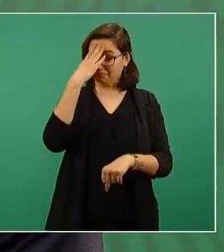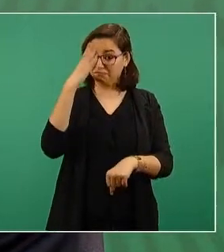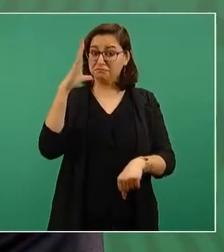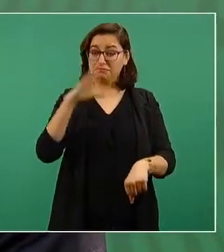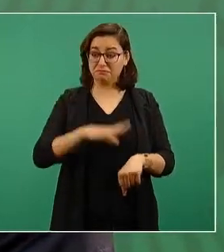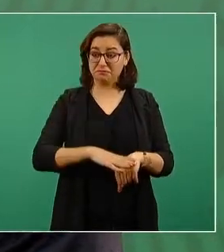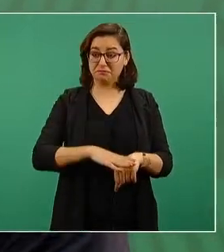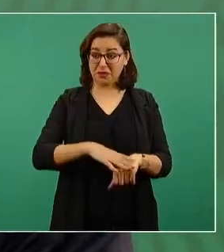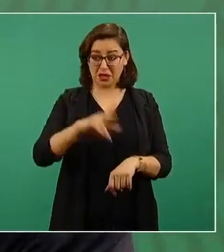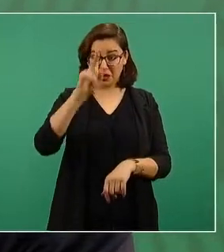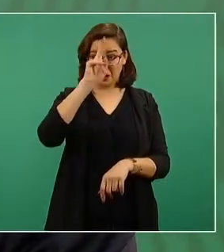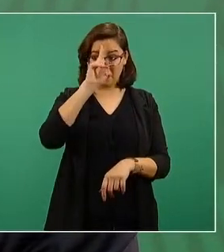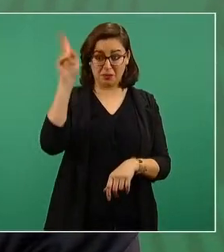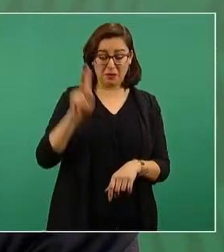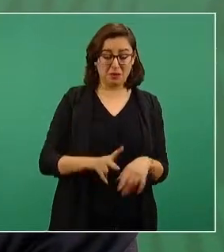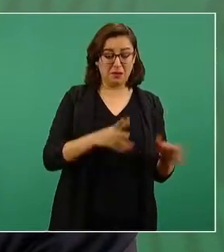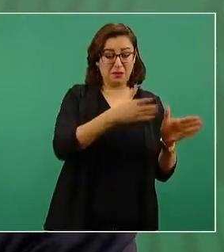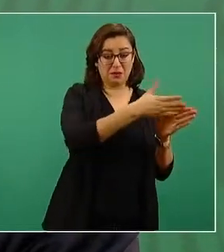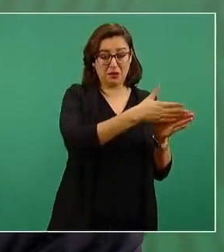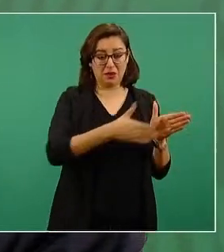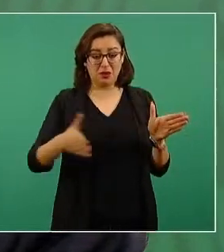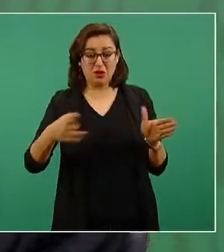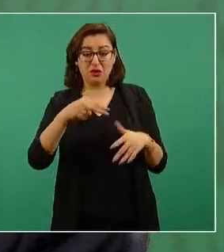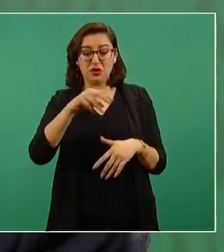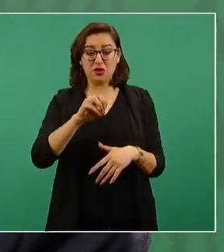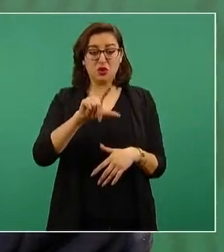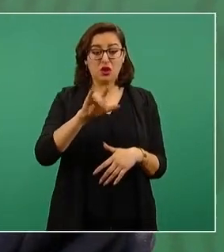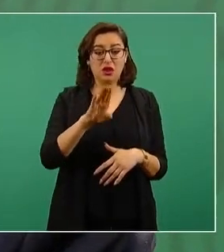con la política neoliberal o de pillaje